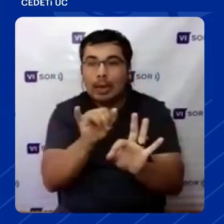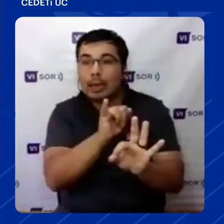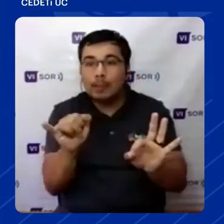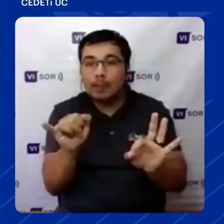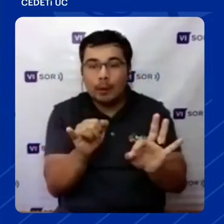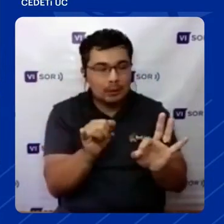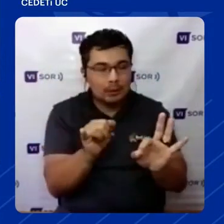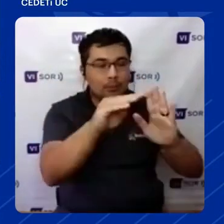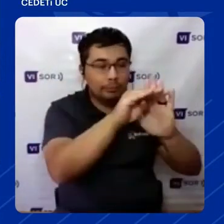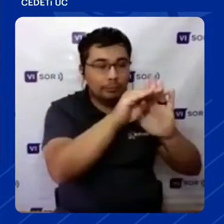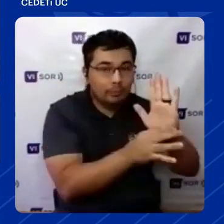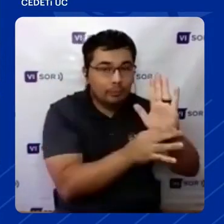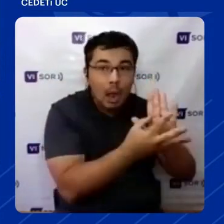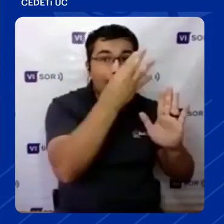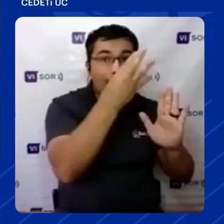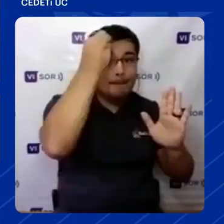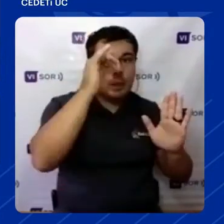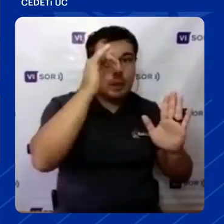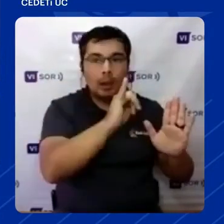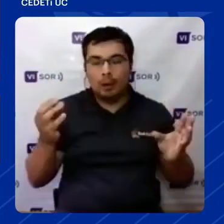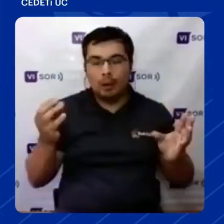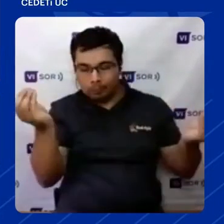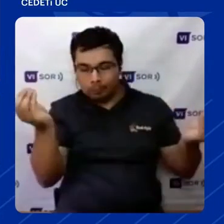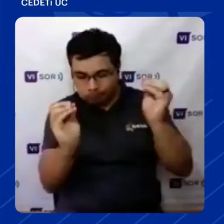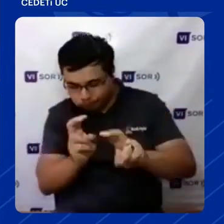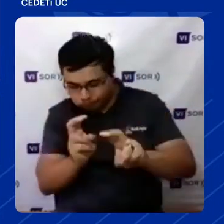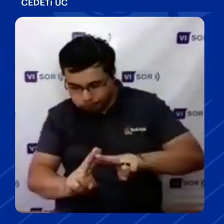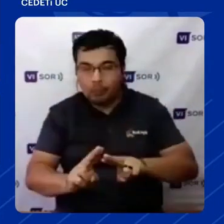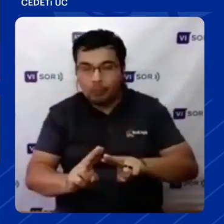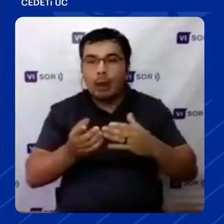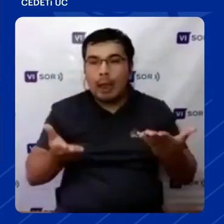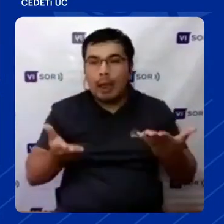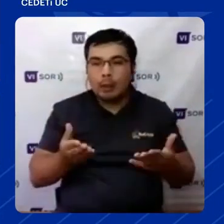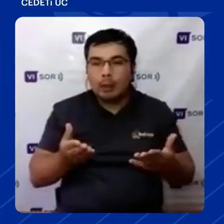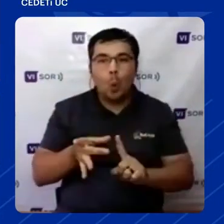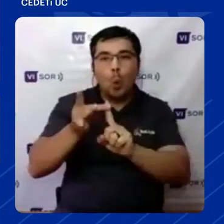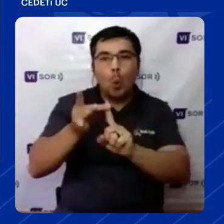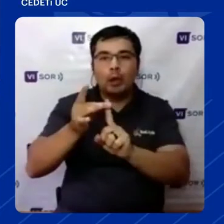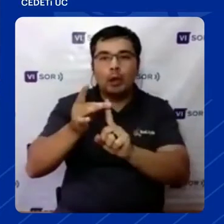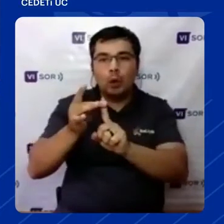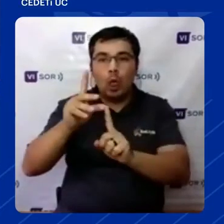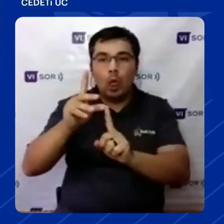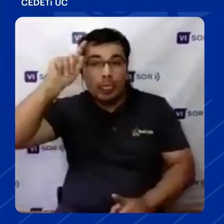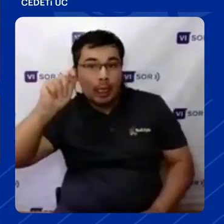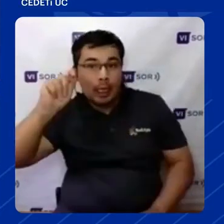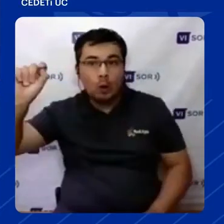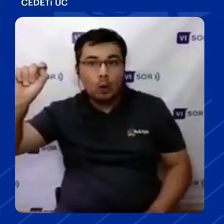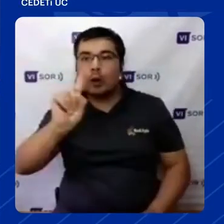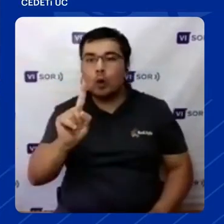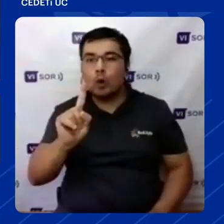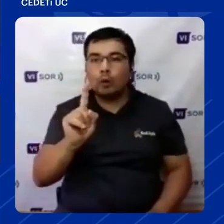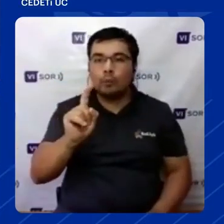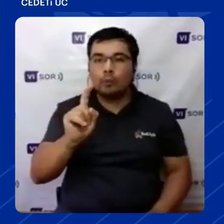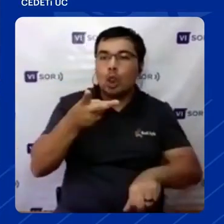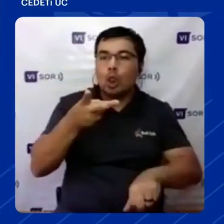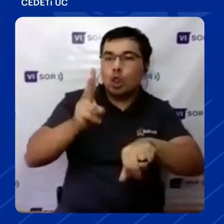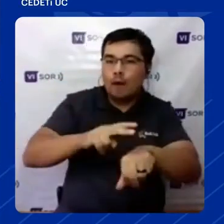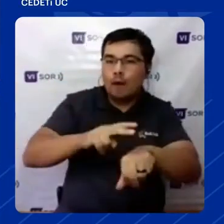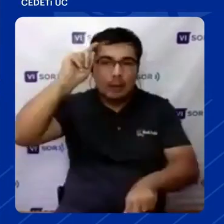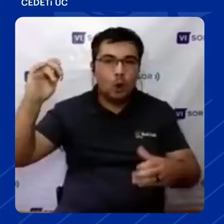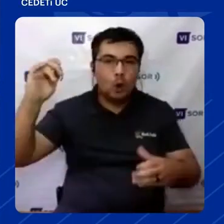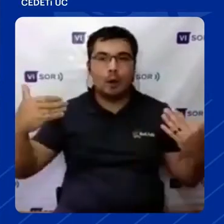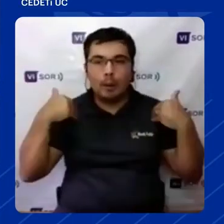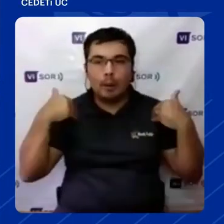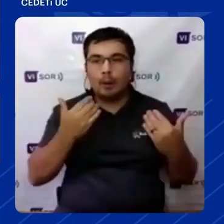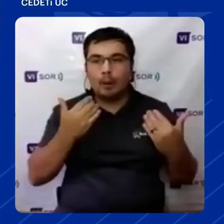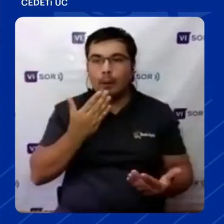importante. La idea de esto es no solo teórico, sino que teórico-práctico para que los participantes puedan finalmente, al terminar el curso,